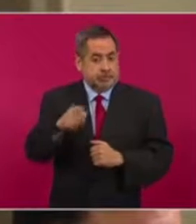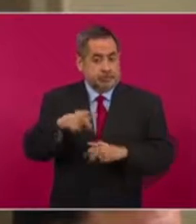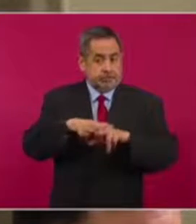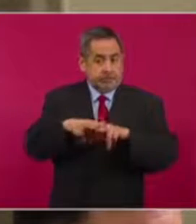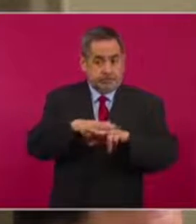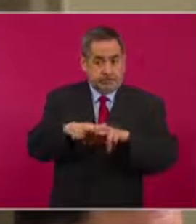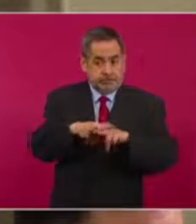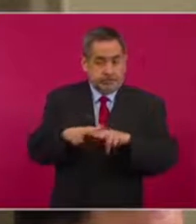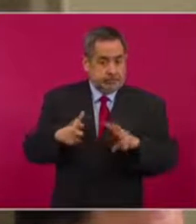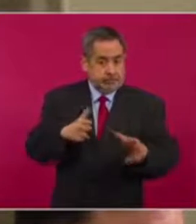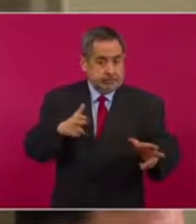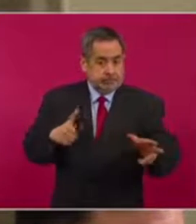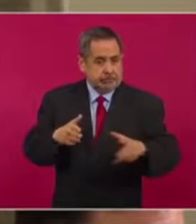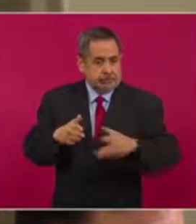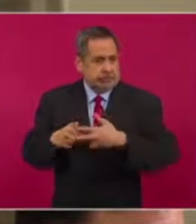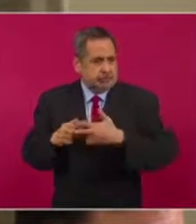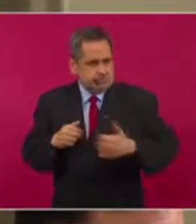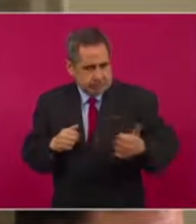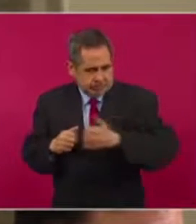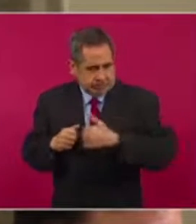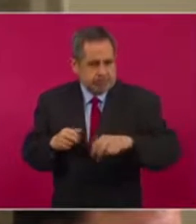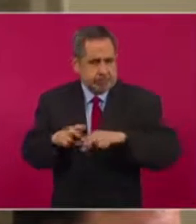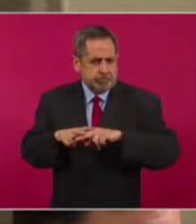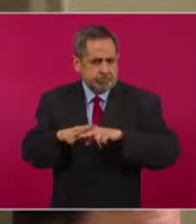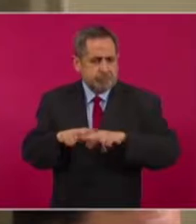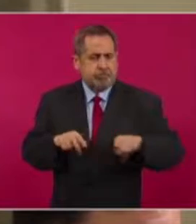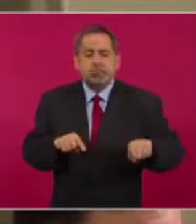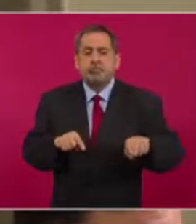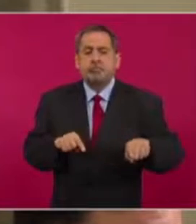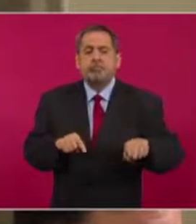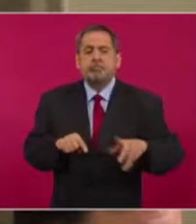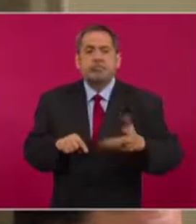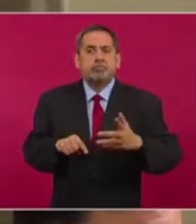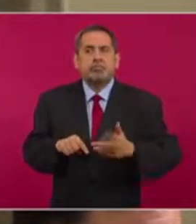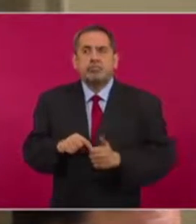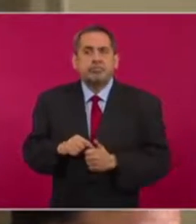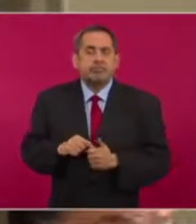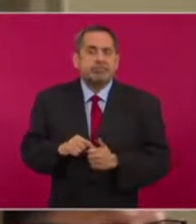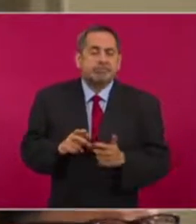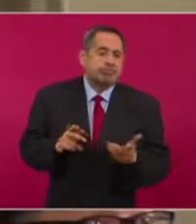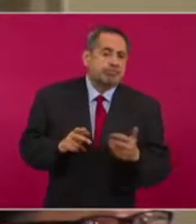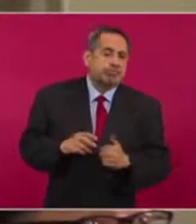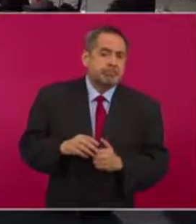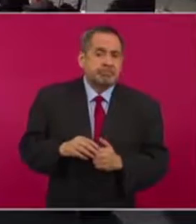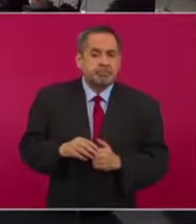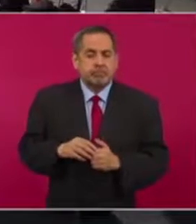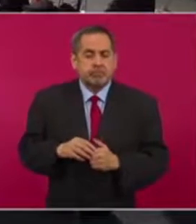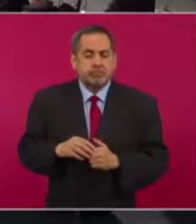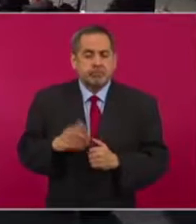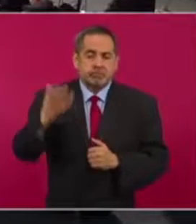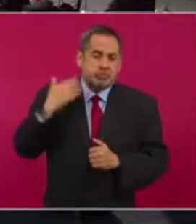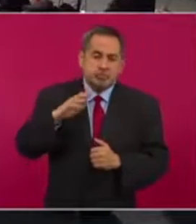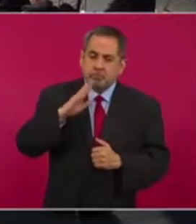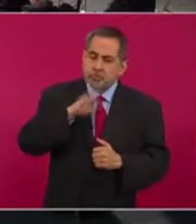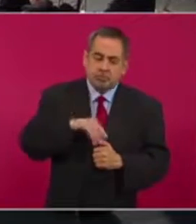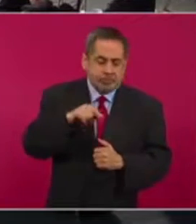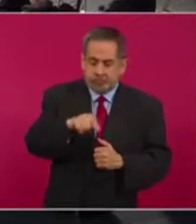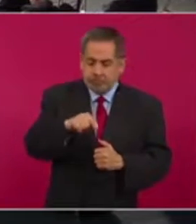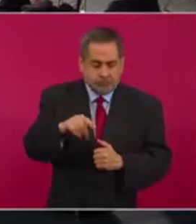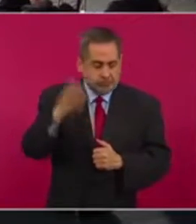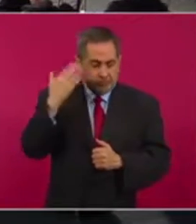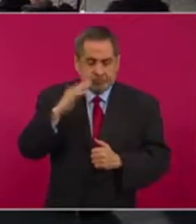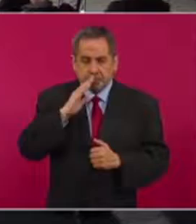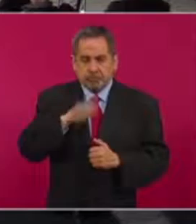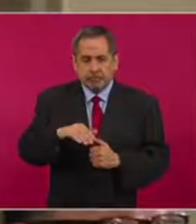tren, esta infraestructura, se hizo mal lo que es